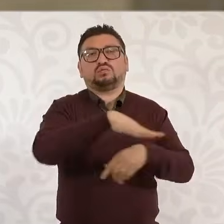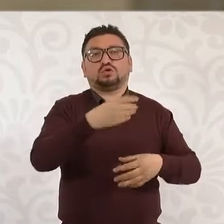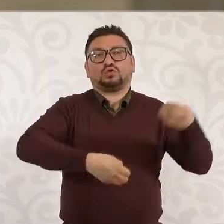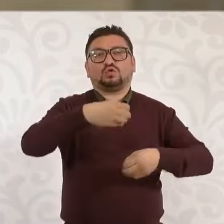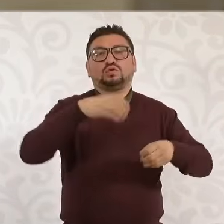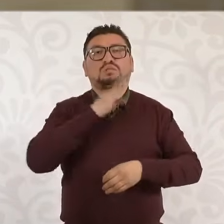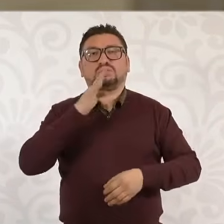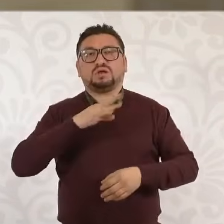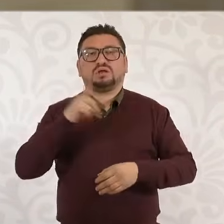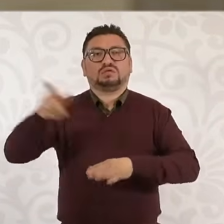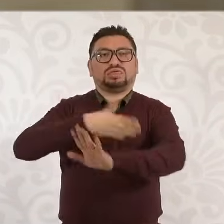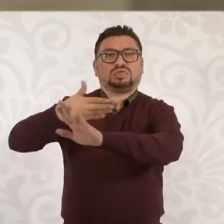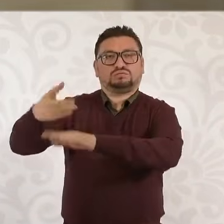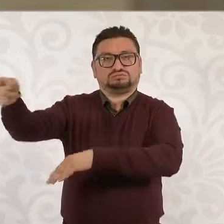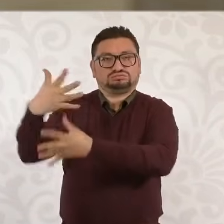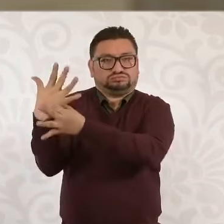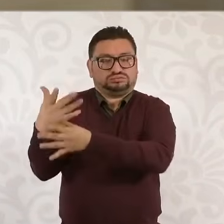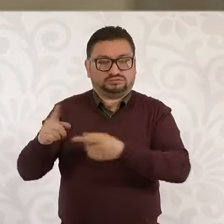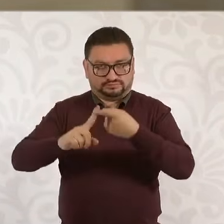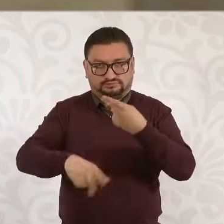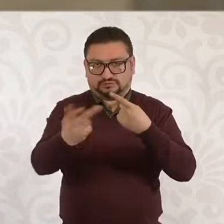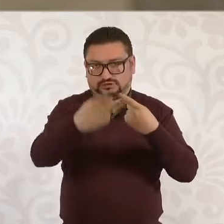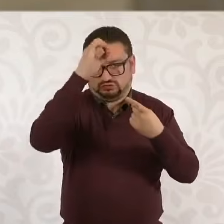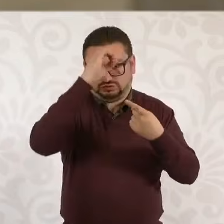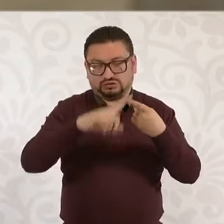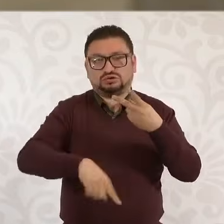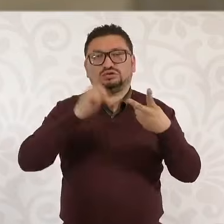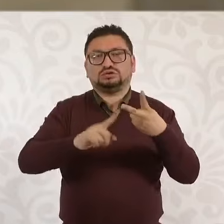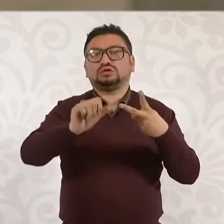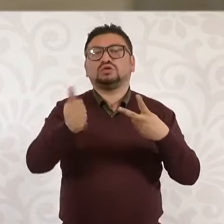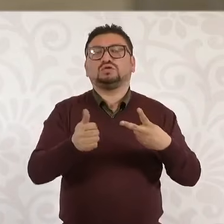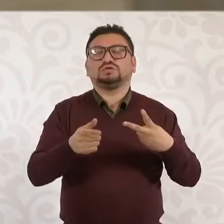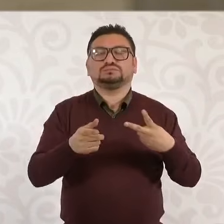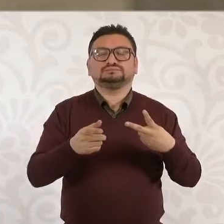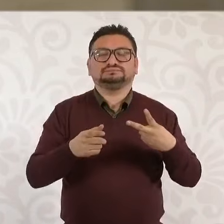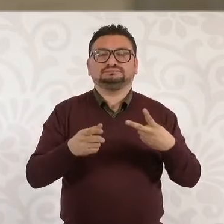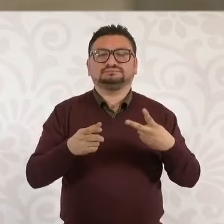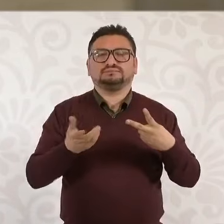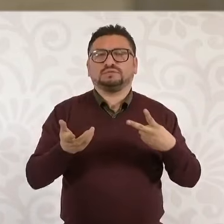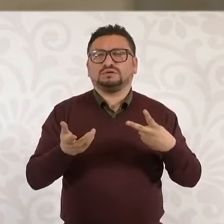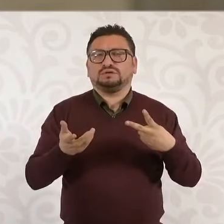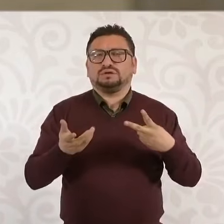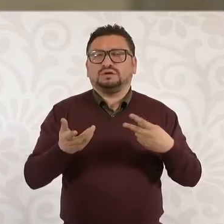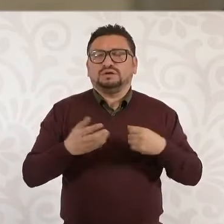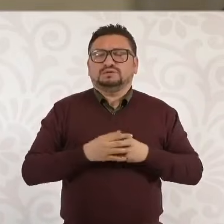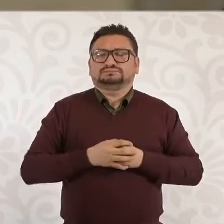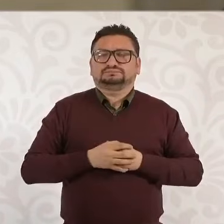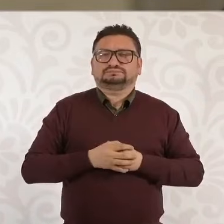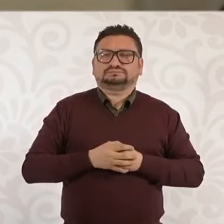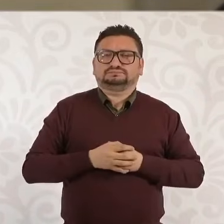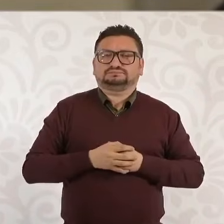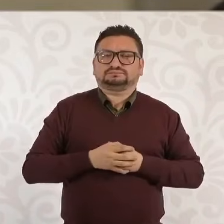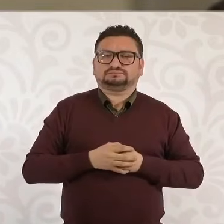que le está pasando. Preguntarle sobre eso y sobre qué más fortalezas pueda